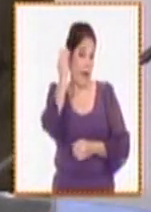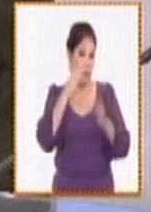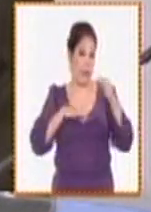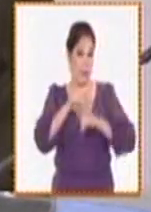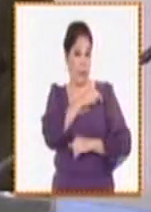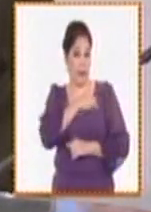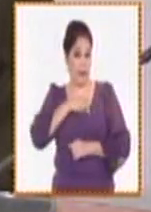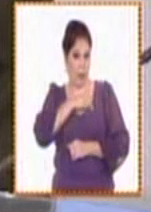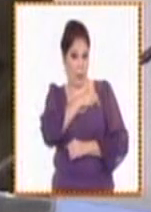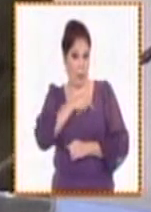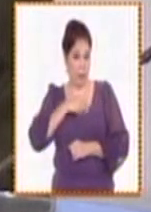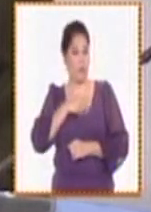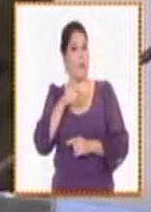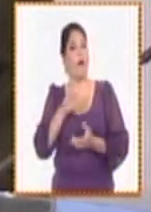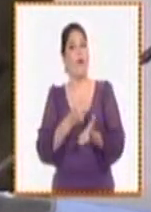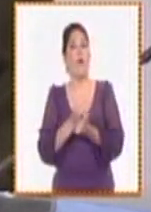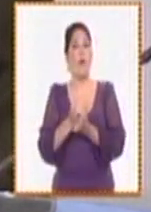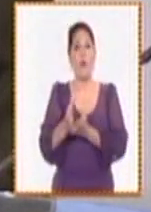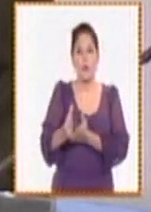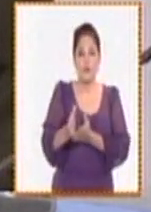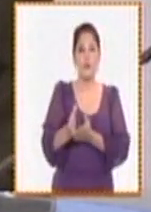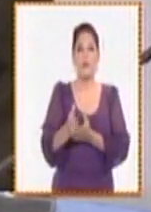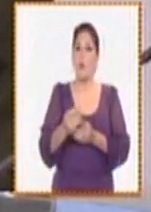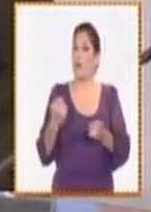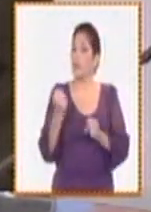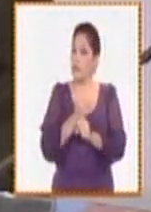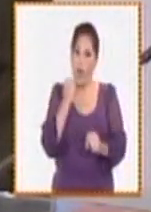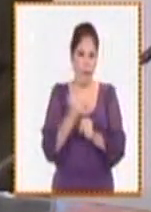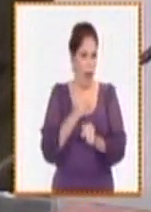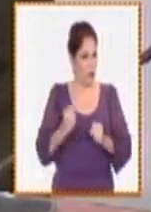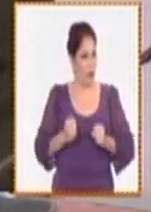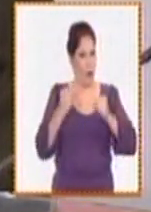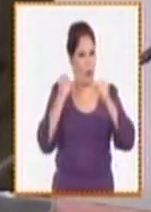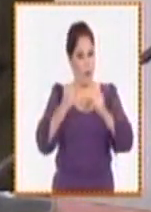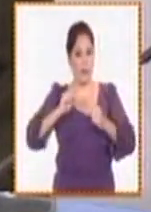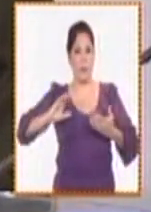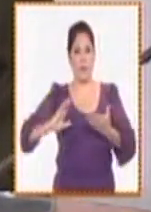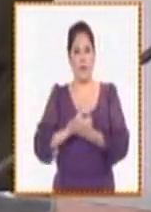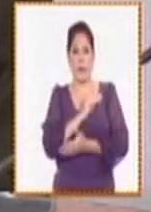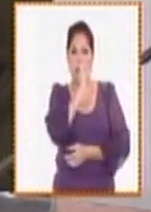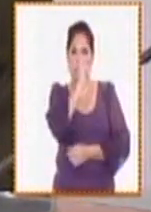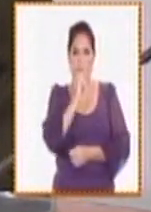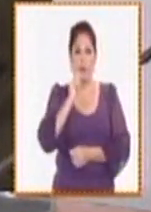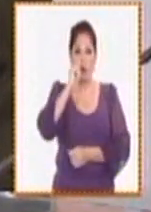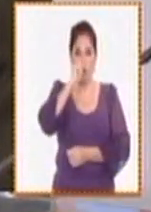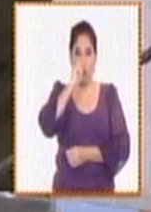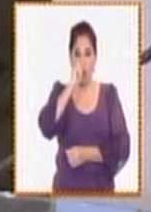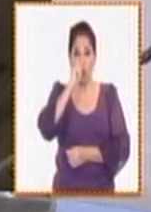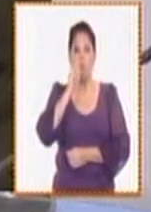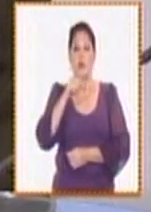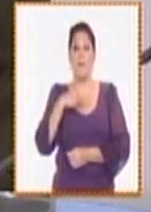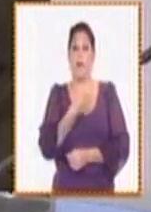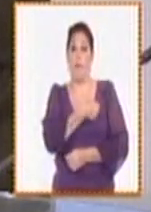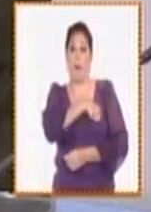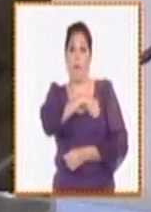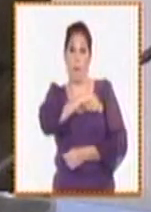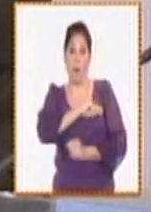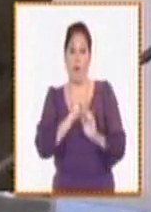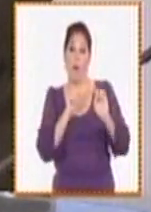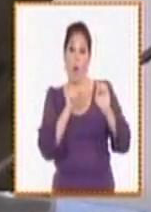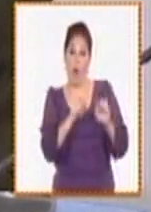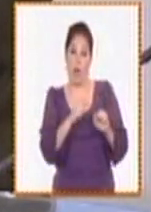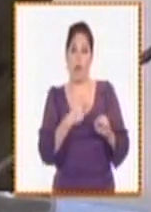Interior continuarán sin desvelo el combate contra este flagelo, en estrecha coordinación con nuestro pueblo, al cual nos